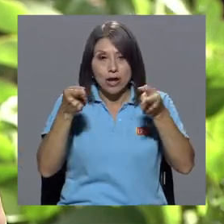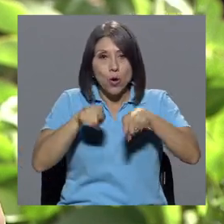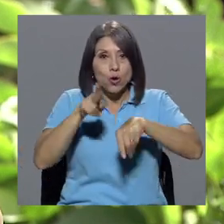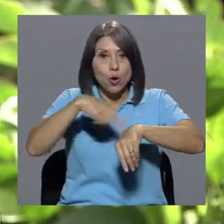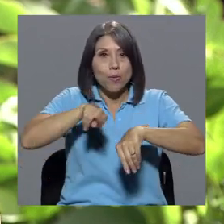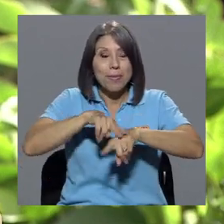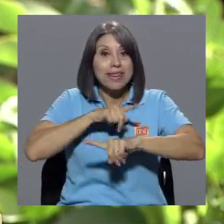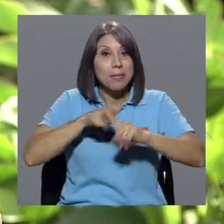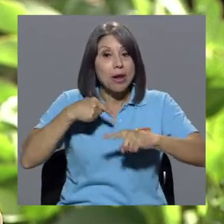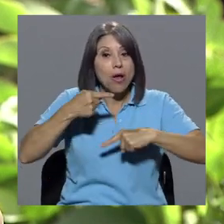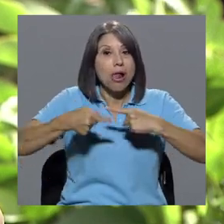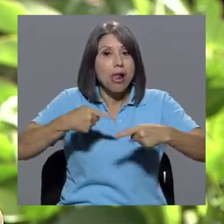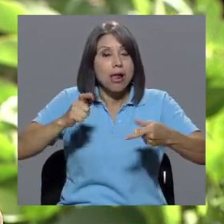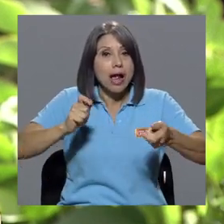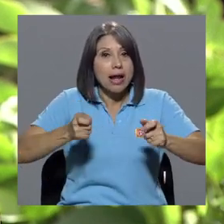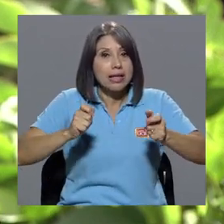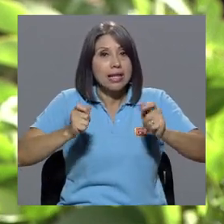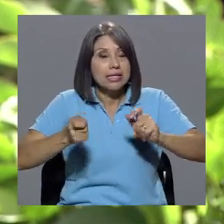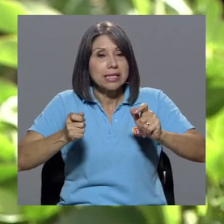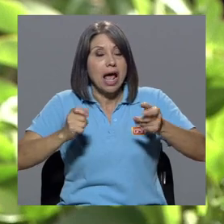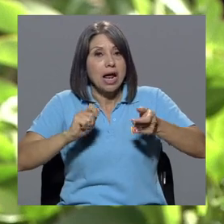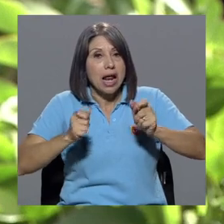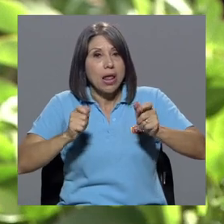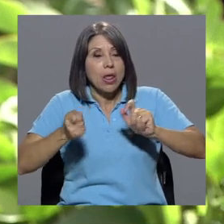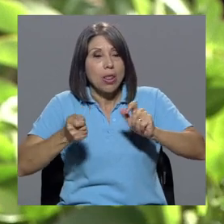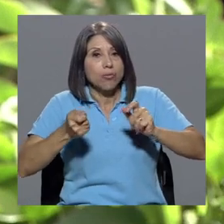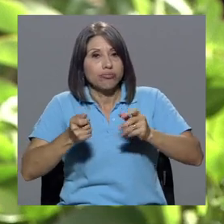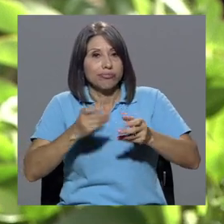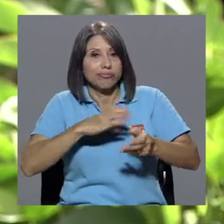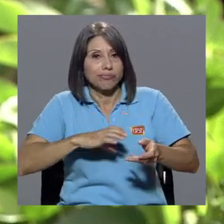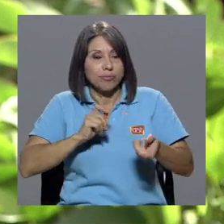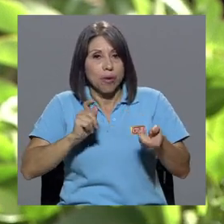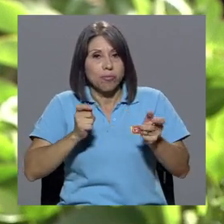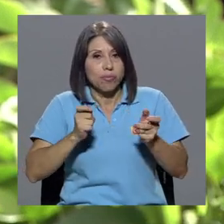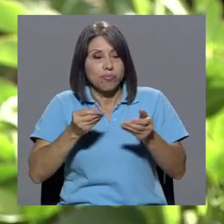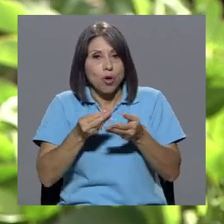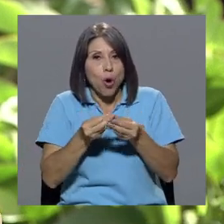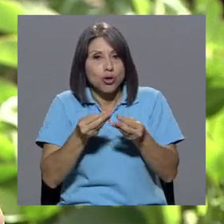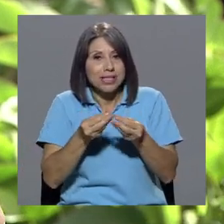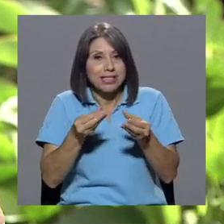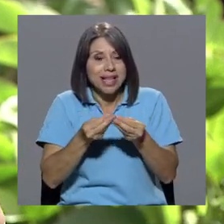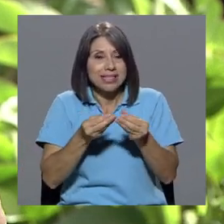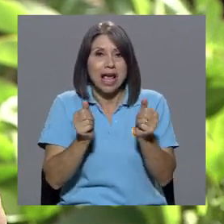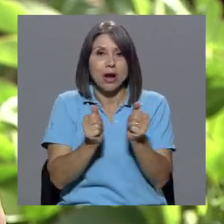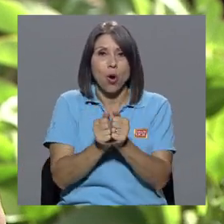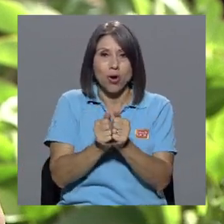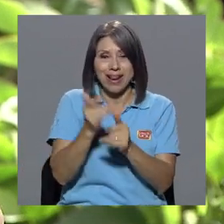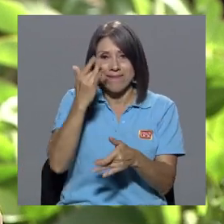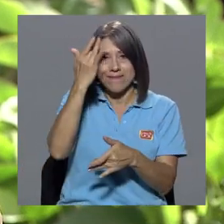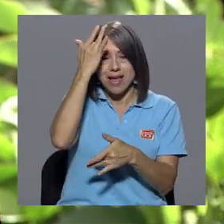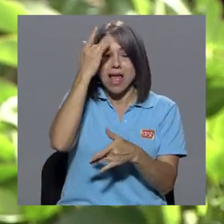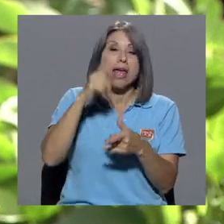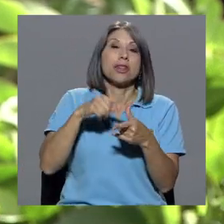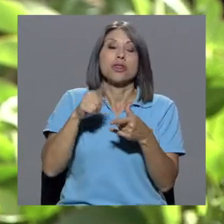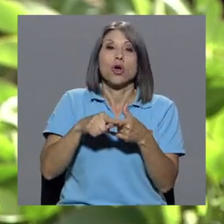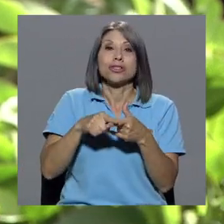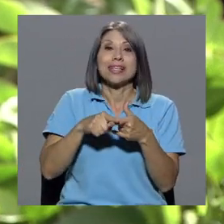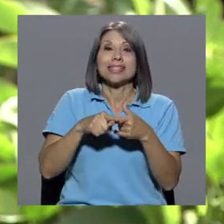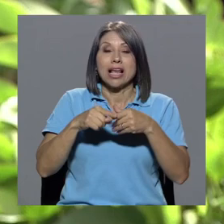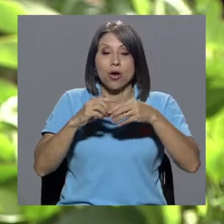cambiando de características y de consistencia con el fenómeno de artrosis. Entonces, al proporcionar este